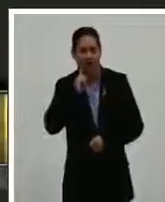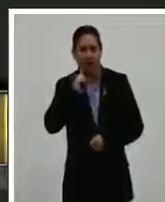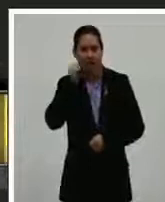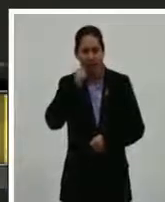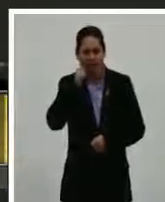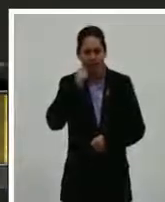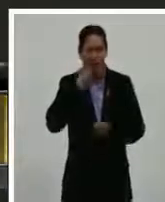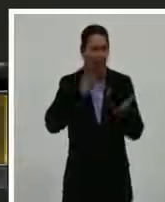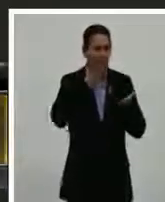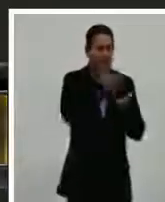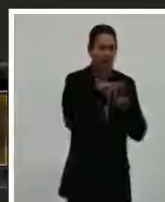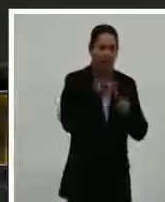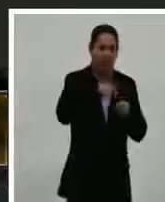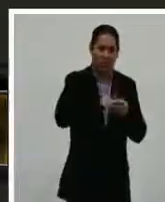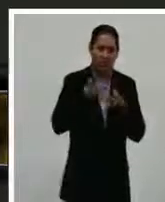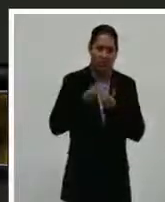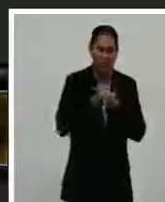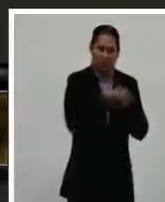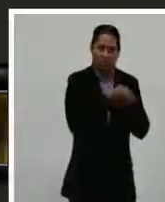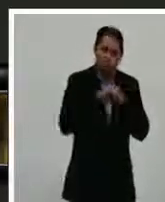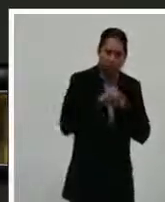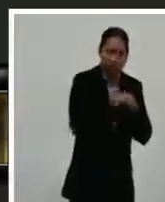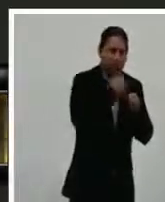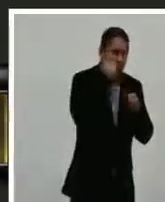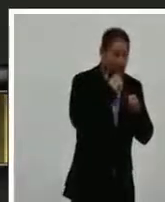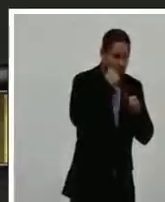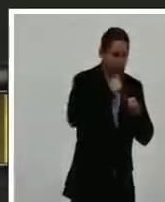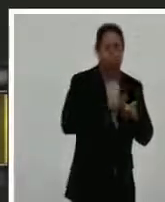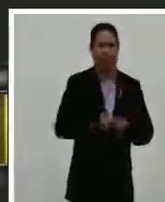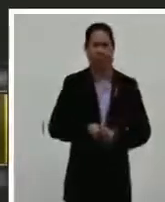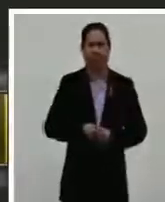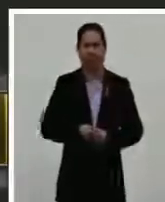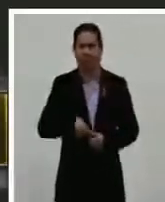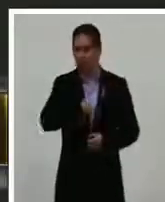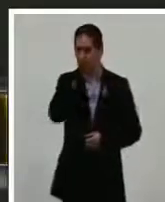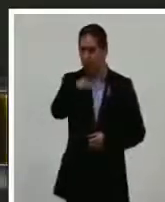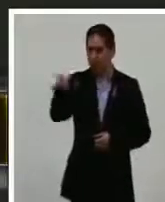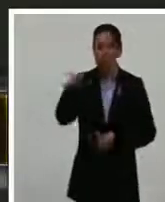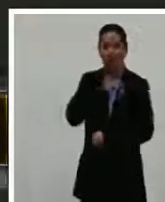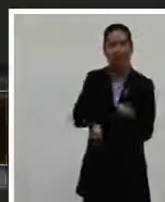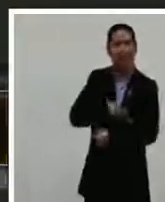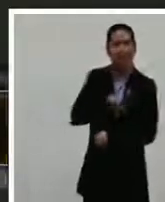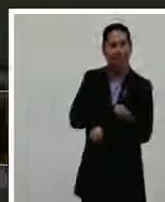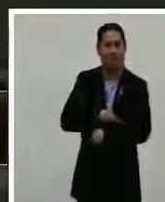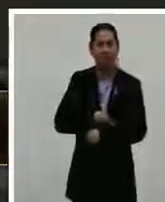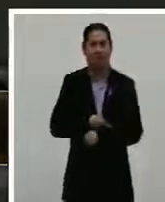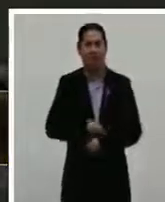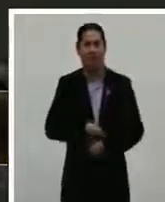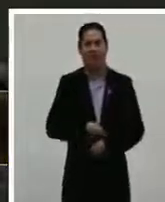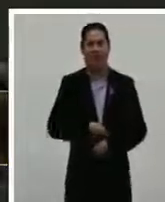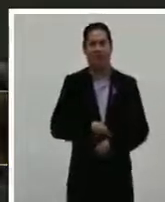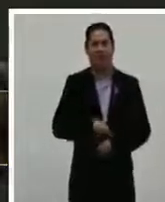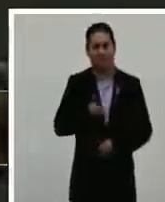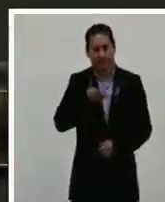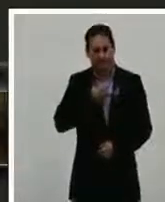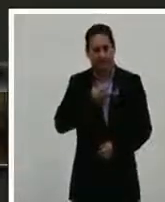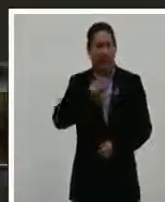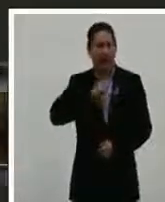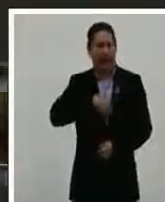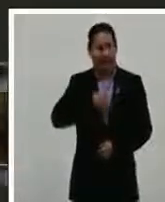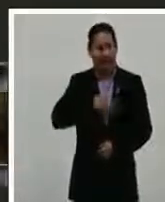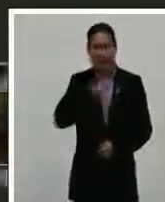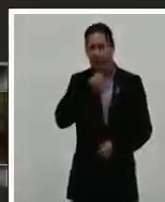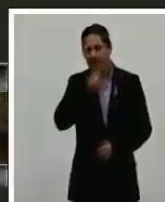tratamientos médicos desde esta tribuna le digo a todas las familias que pasan por esta situación tan difícil